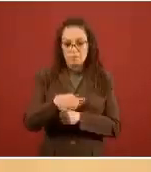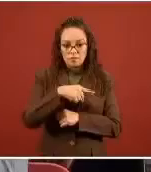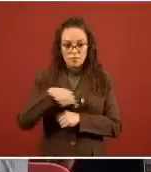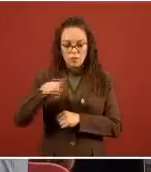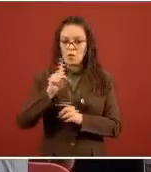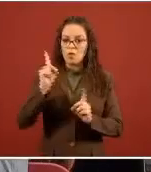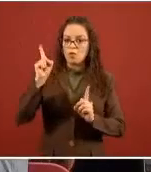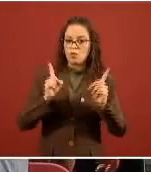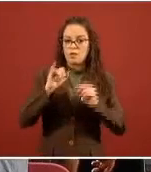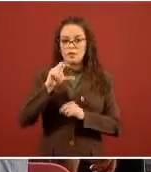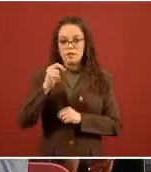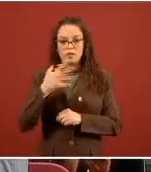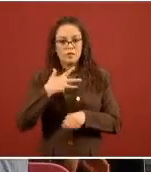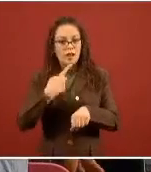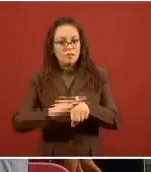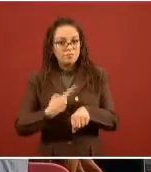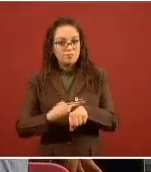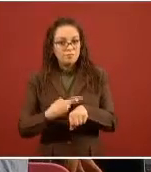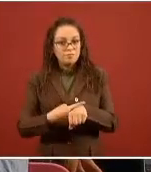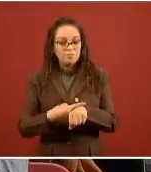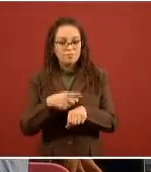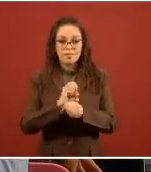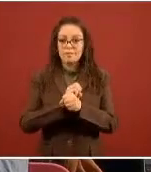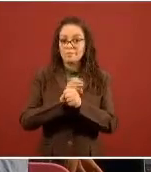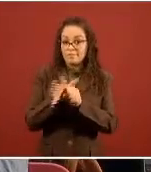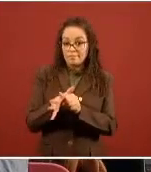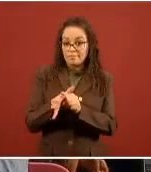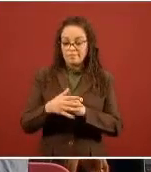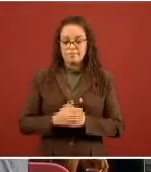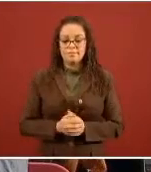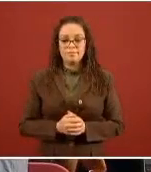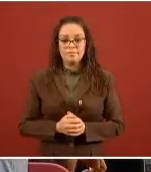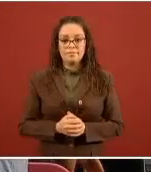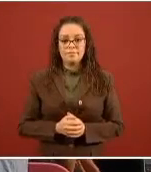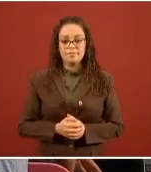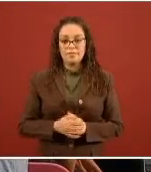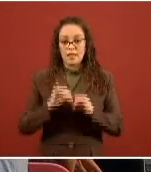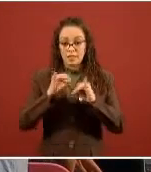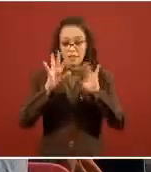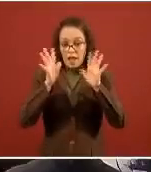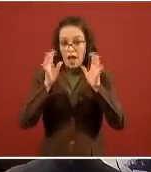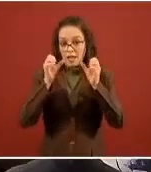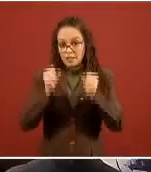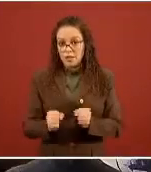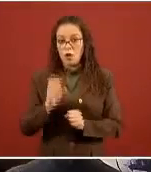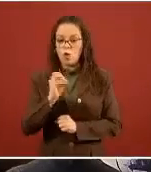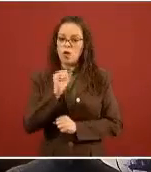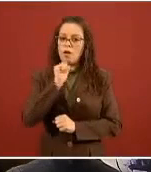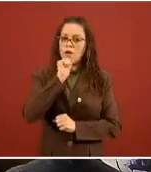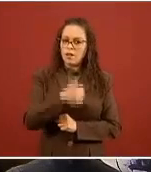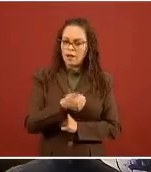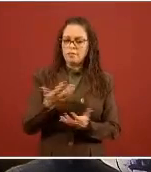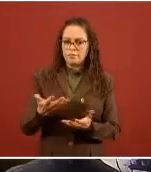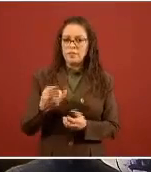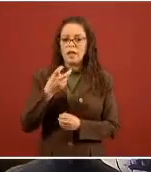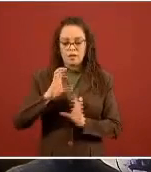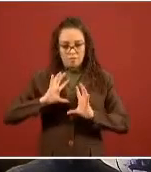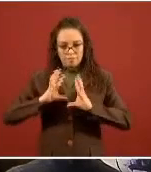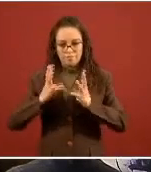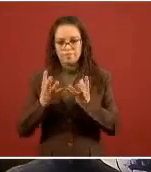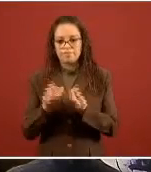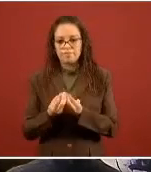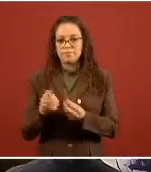casos sospechosos, más allá que posteriormente se descartaron o se confirmaron, podemos ver totales que pueden llegar